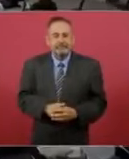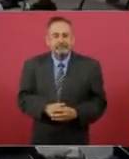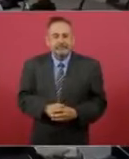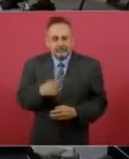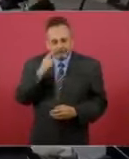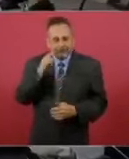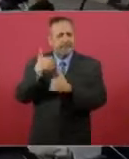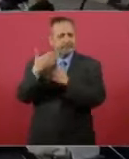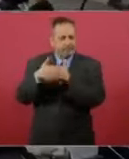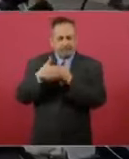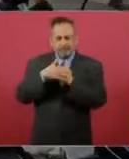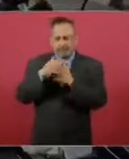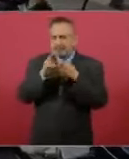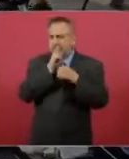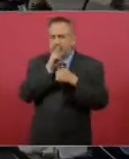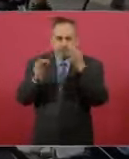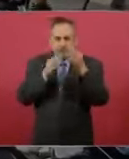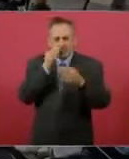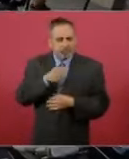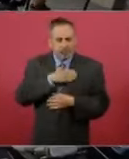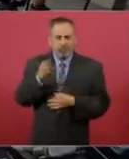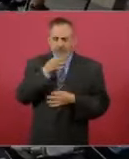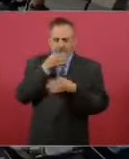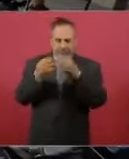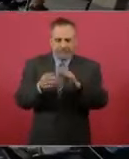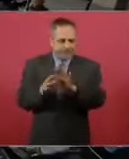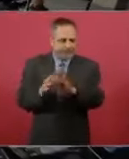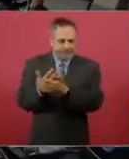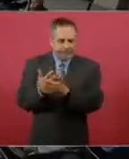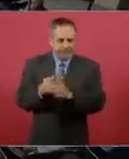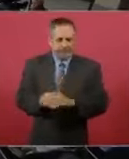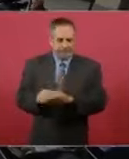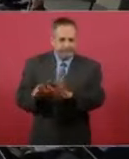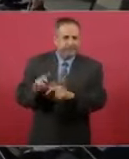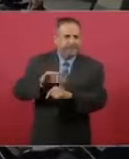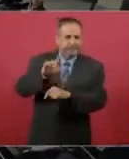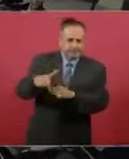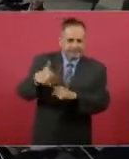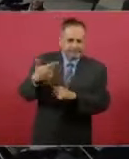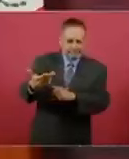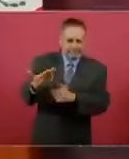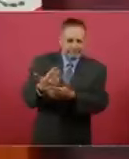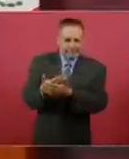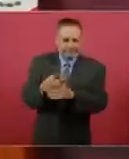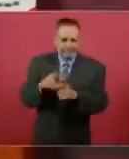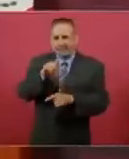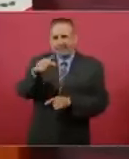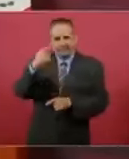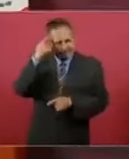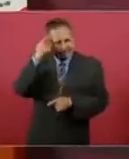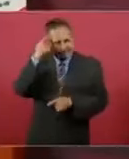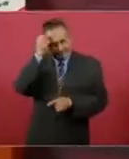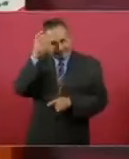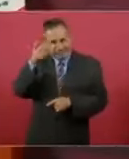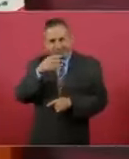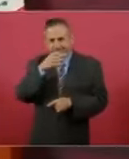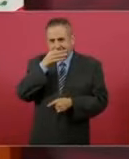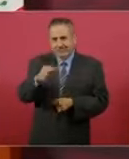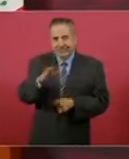Pero sí les tengo una muy buena noticia. Más adelante. Nada más me acuerdan que no se me vaya a